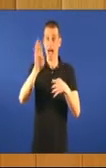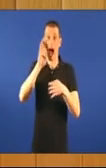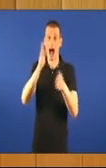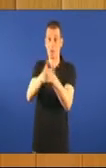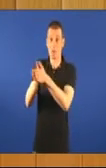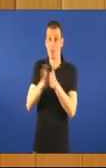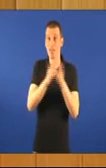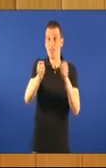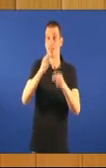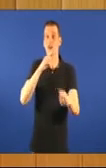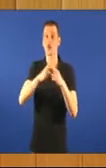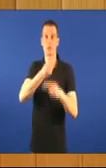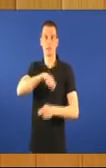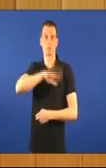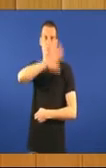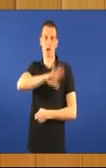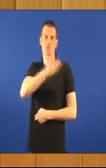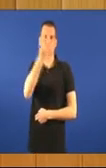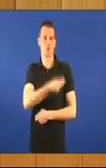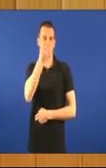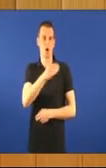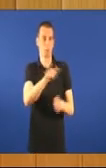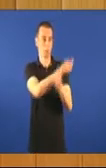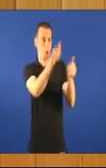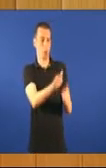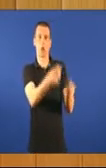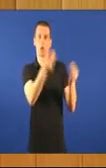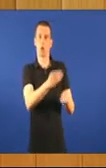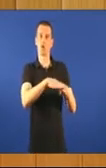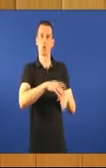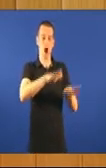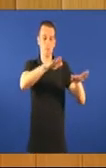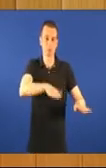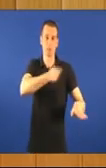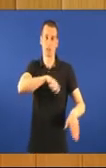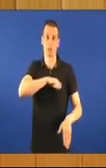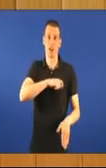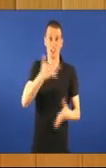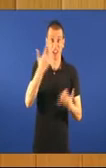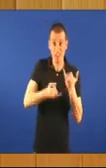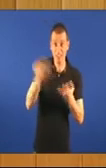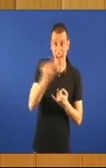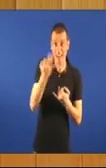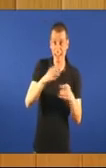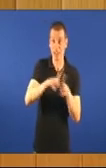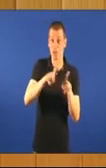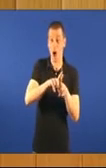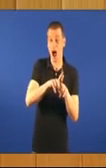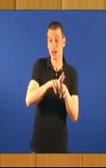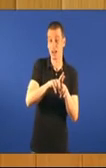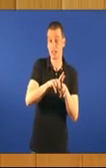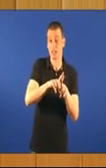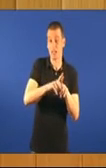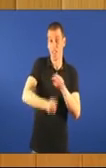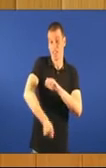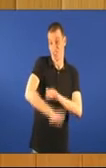lles chamarían vos españois, modelo de patriotas, cando en realidade son traidores a si mesmos e a terra